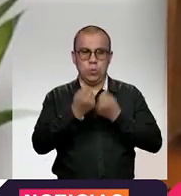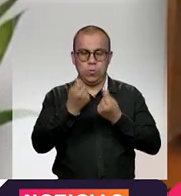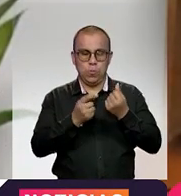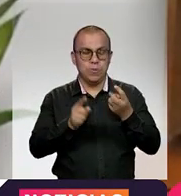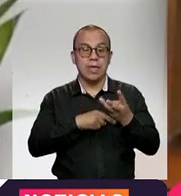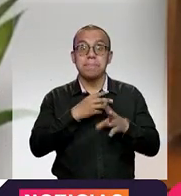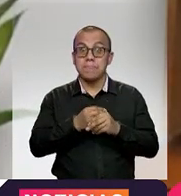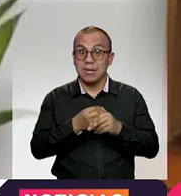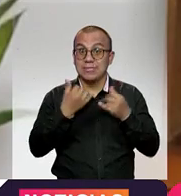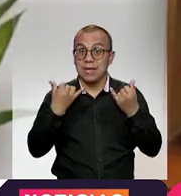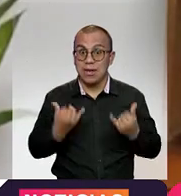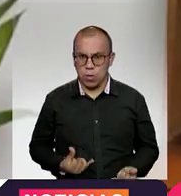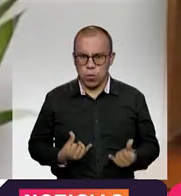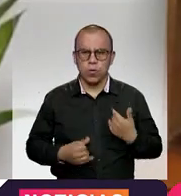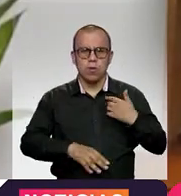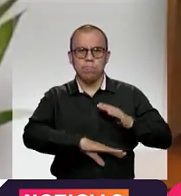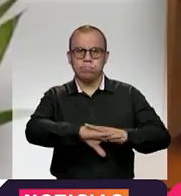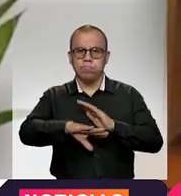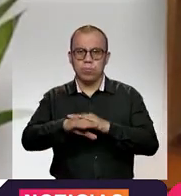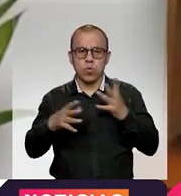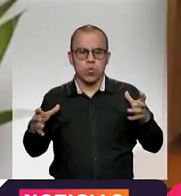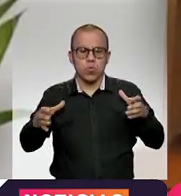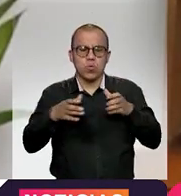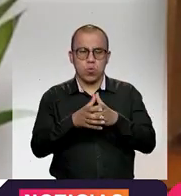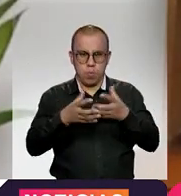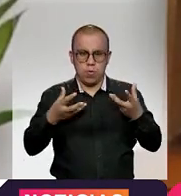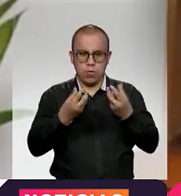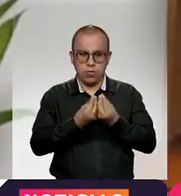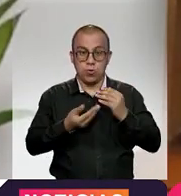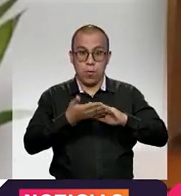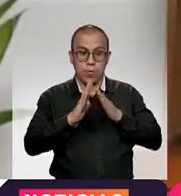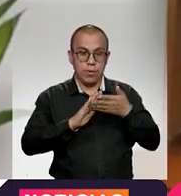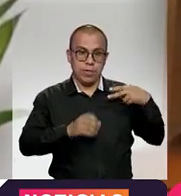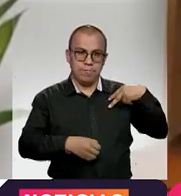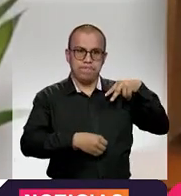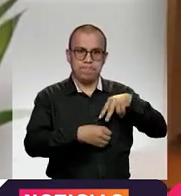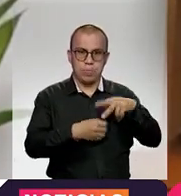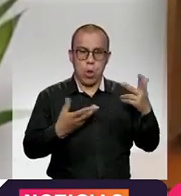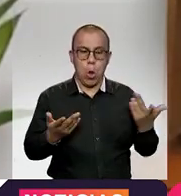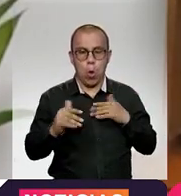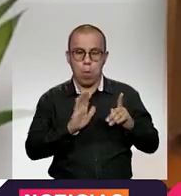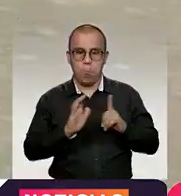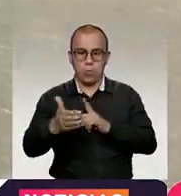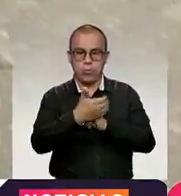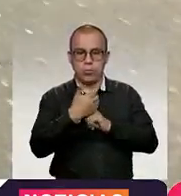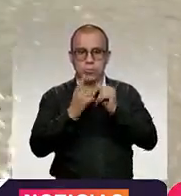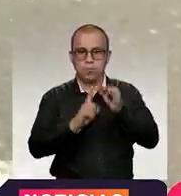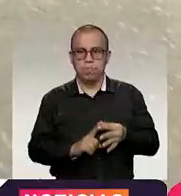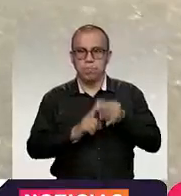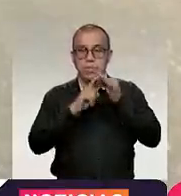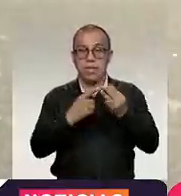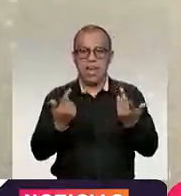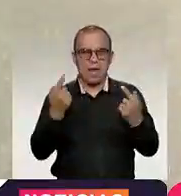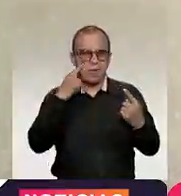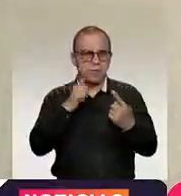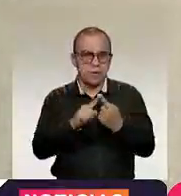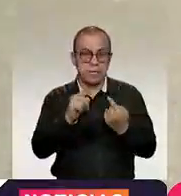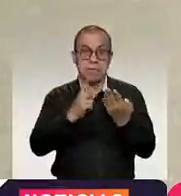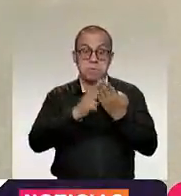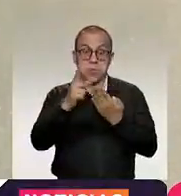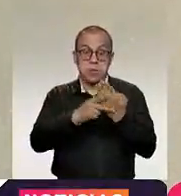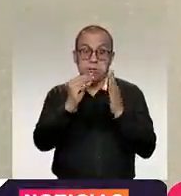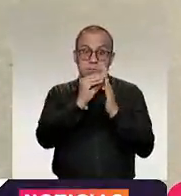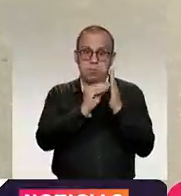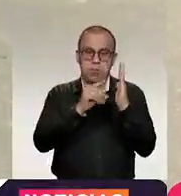asimismo a grupos étnicos y a todas las personas que son sujetos de protección especial el programa permite vivir una